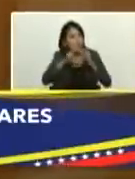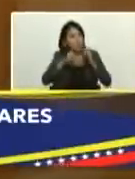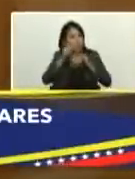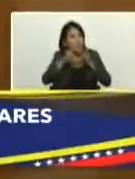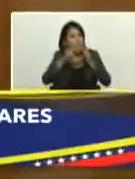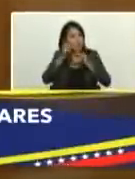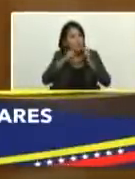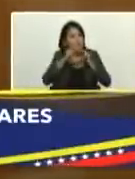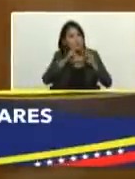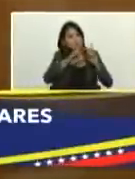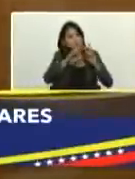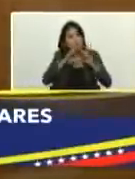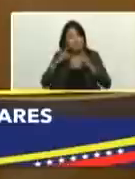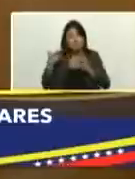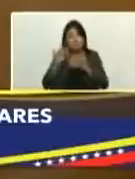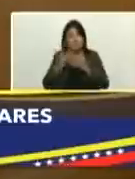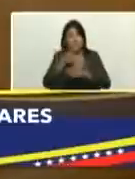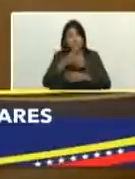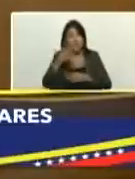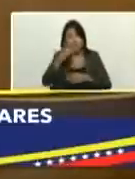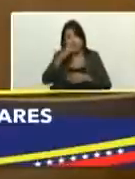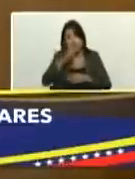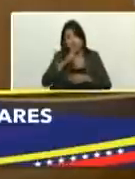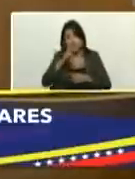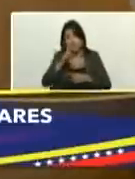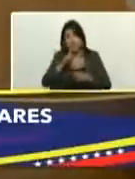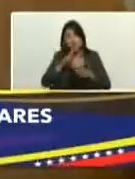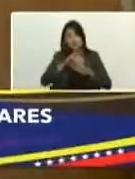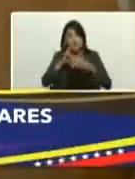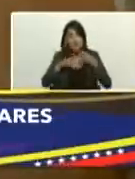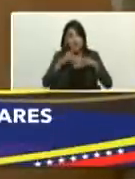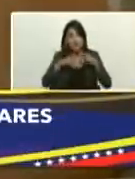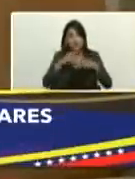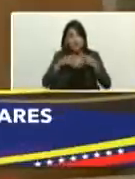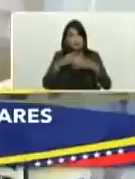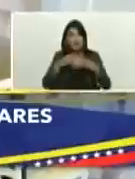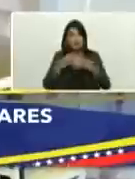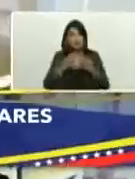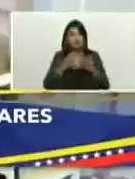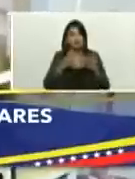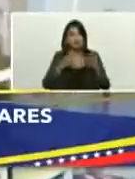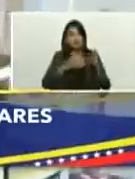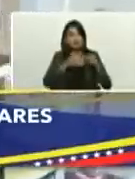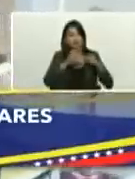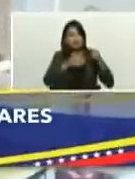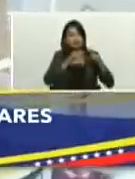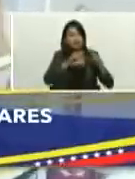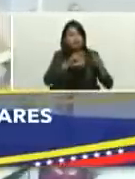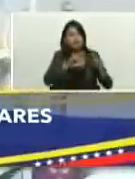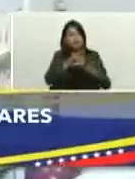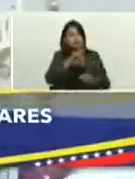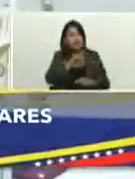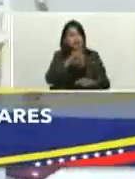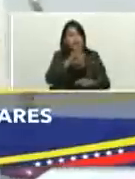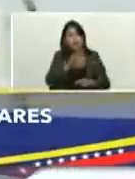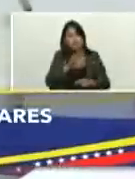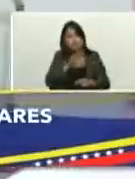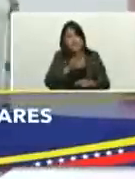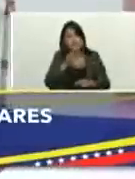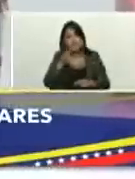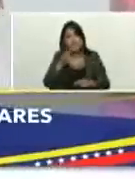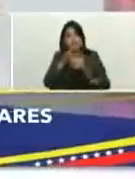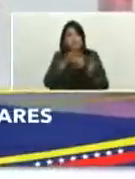revolución, se han construido más de 223 mil viviendas y hoy vamos a entregar 20 de esas 223 mil en